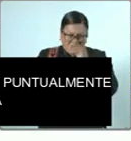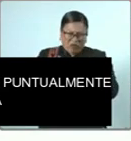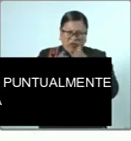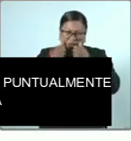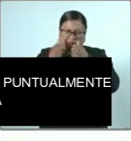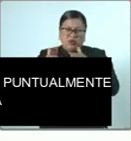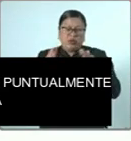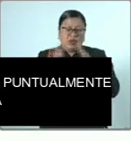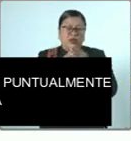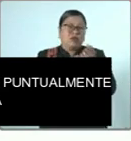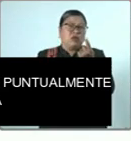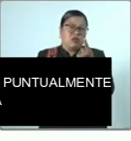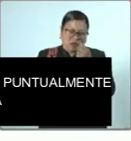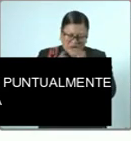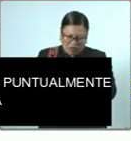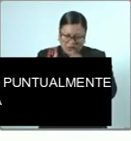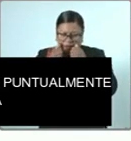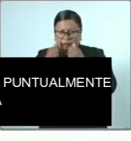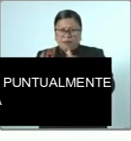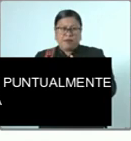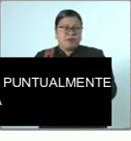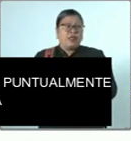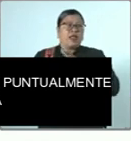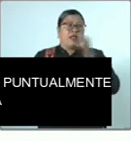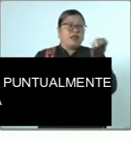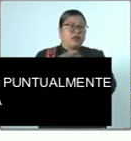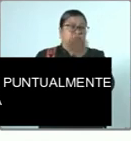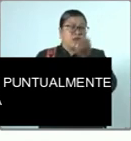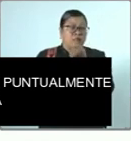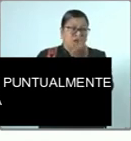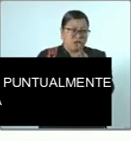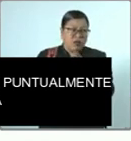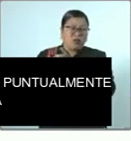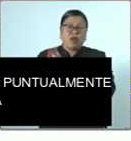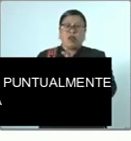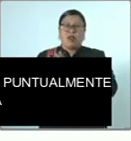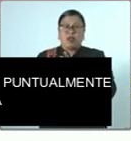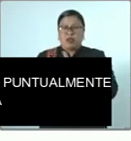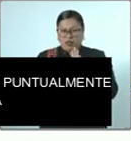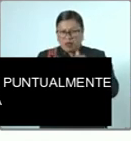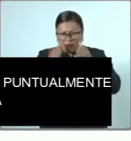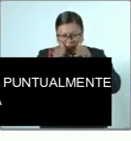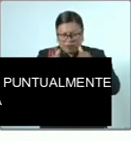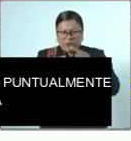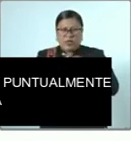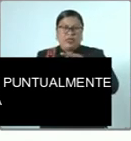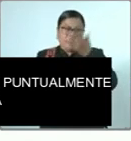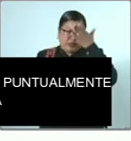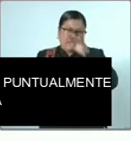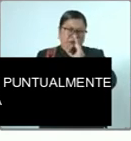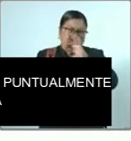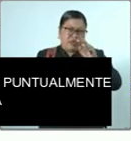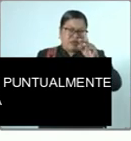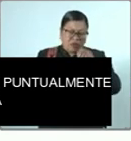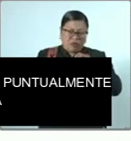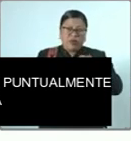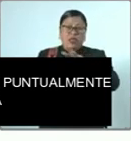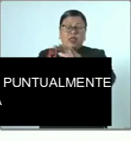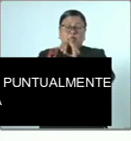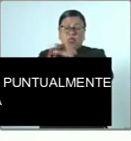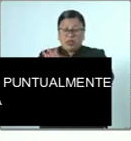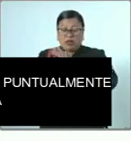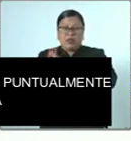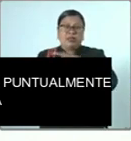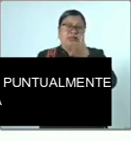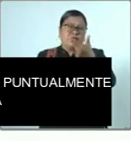en vivienda hay 1 y se está atendiendo, en escuelas hay 1 y ya tiene conocimiento el IEPO. En el Istmo hay 7